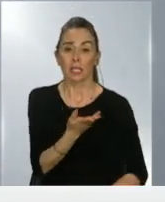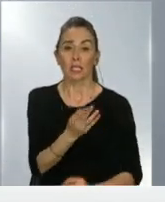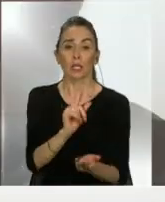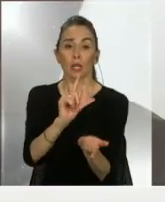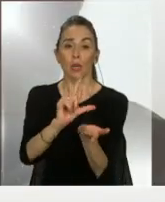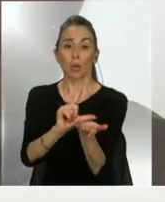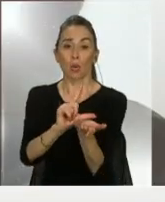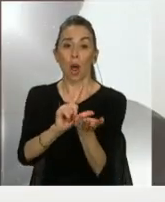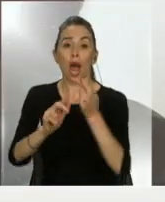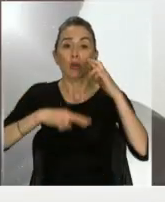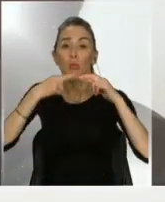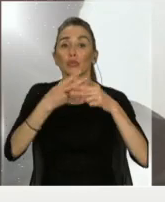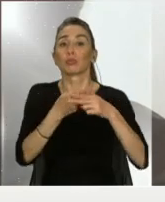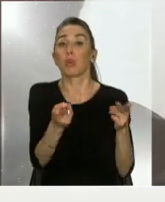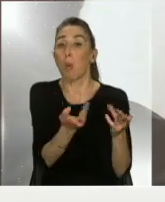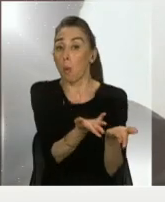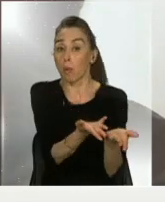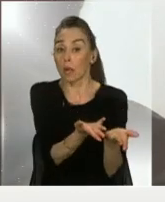lugar público.